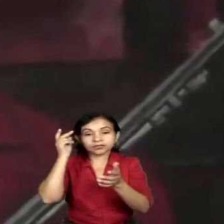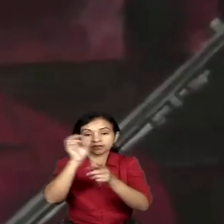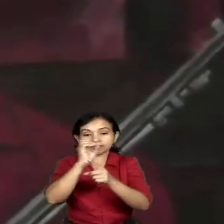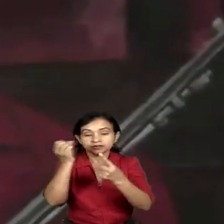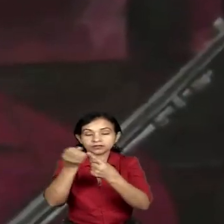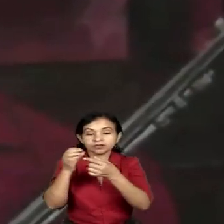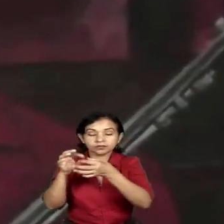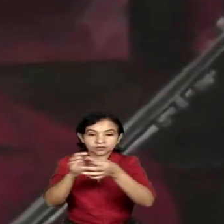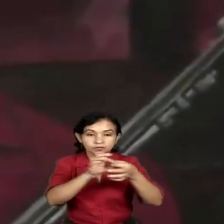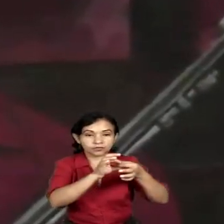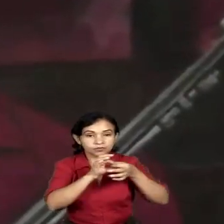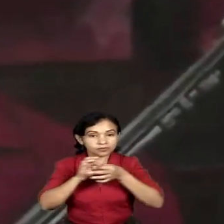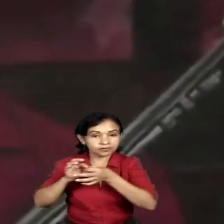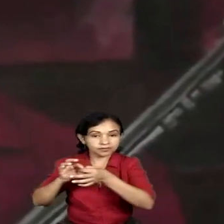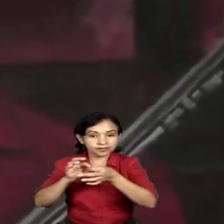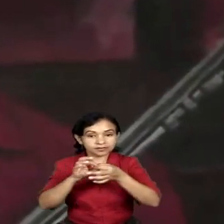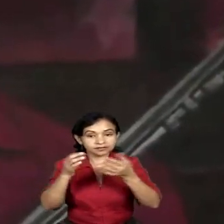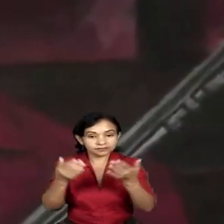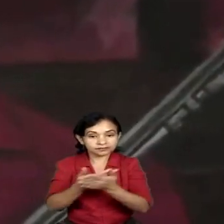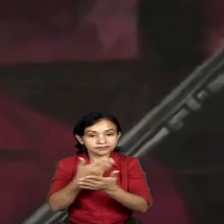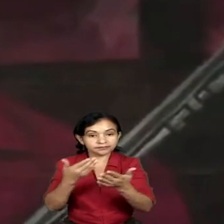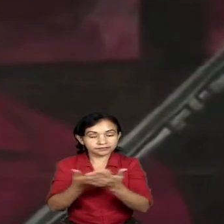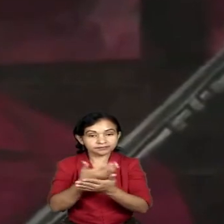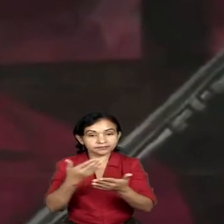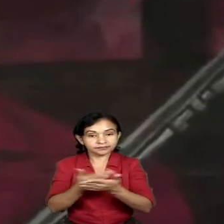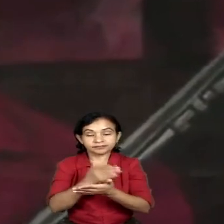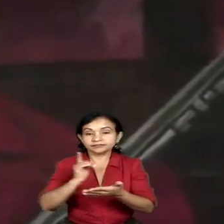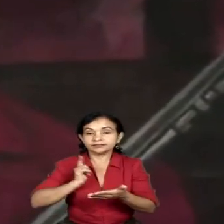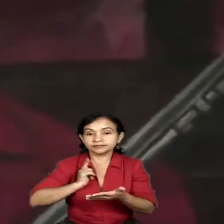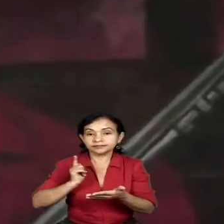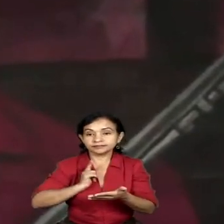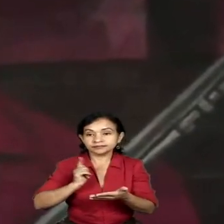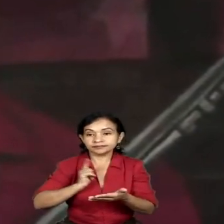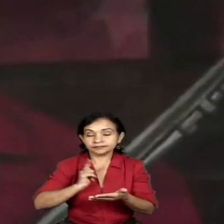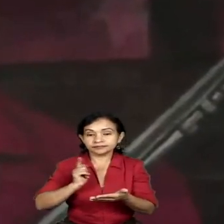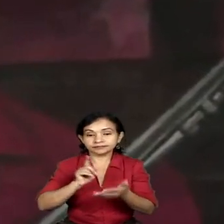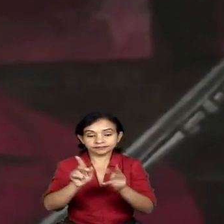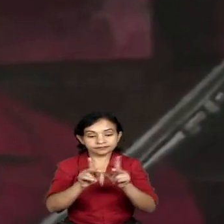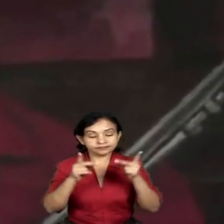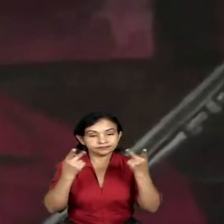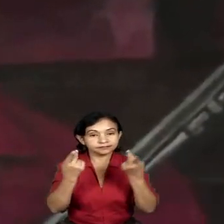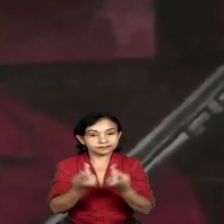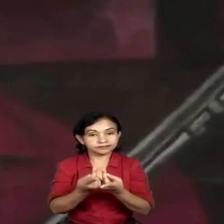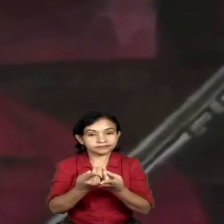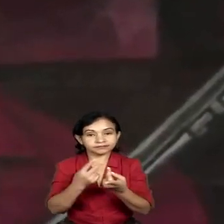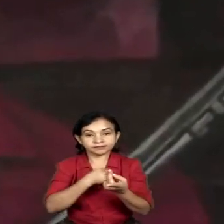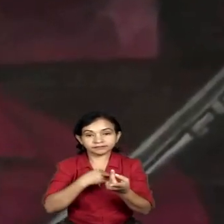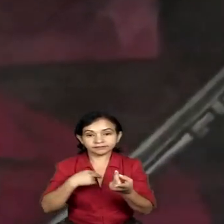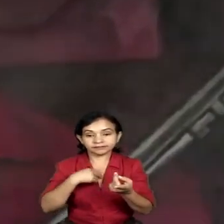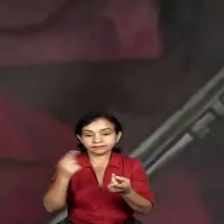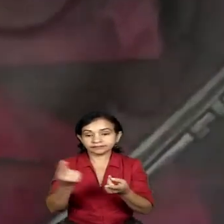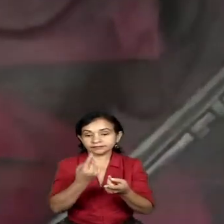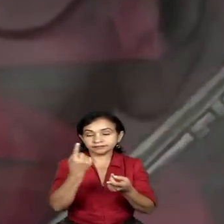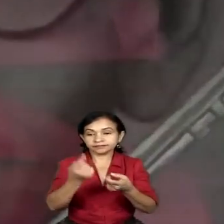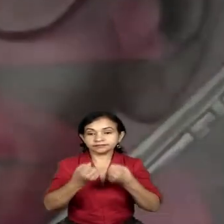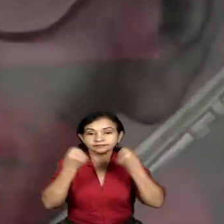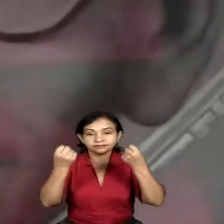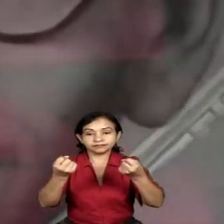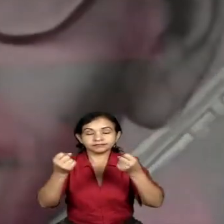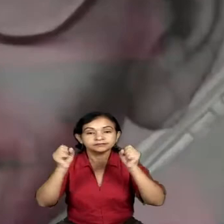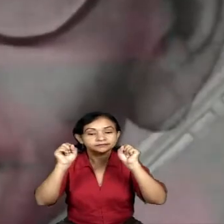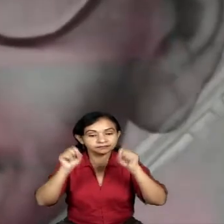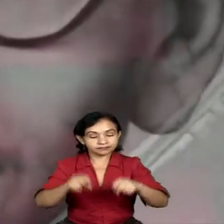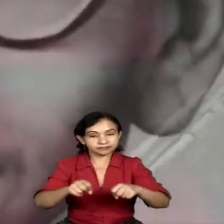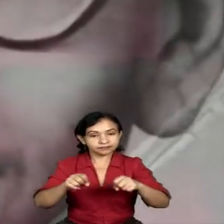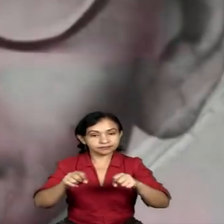obreras y las que surjan con miras a lograr el imperio del pueblo, único poder ante el cual los